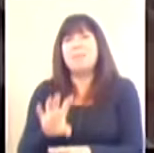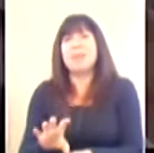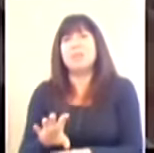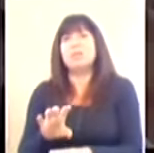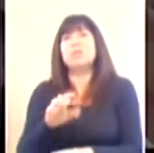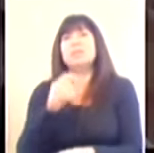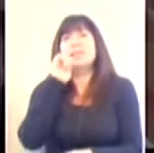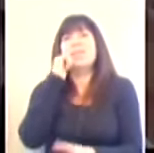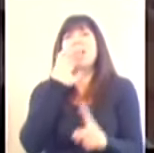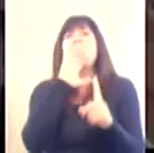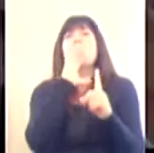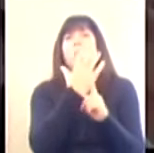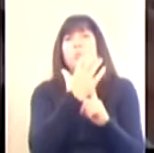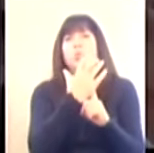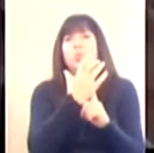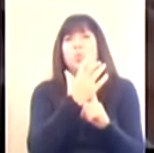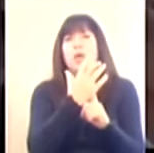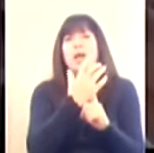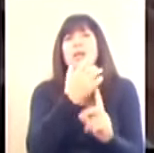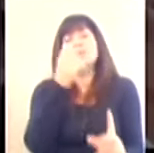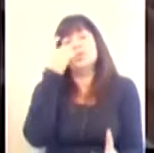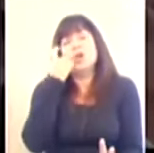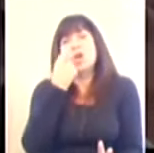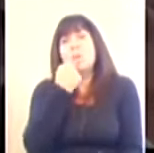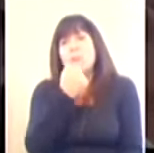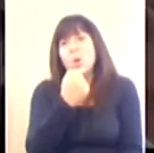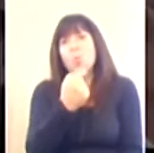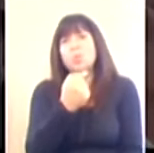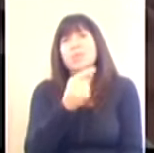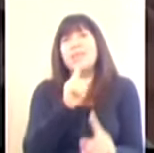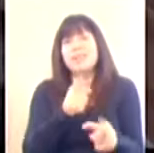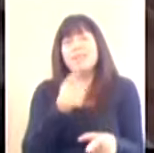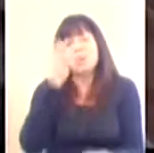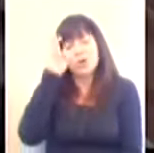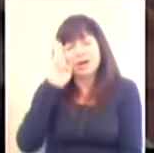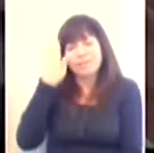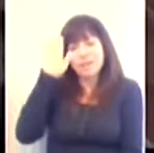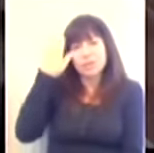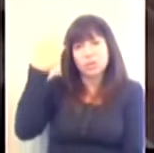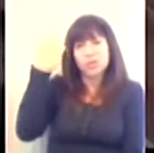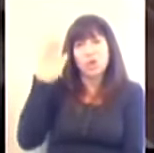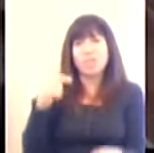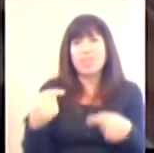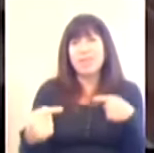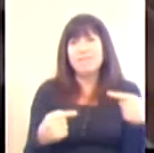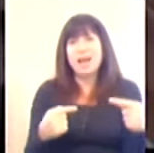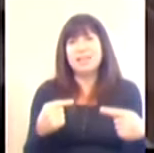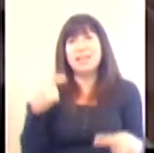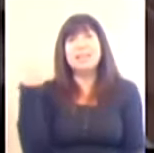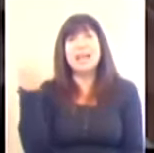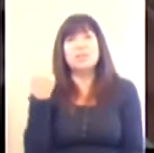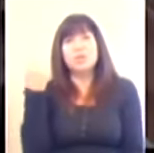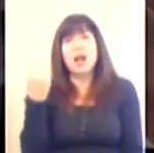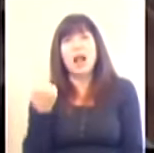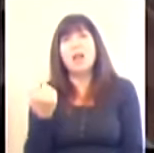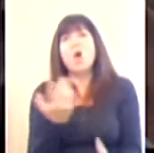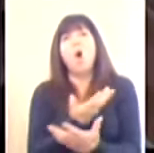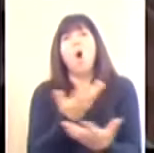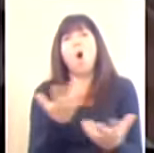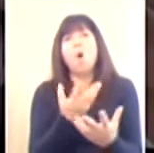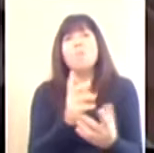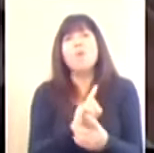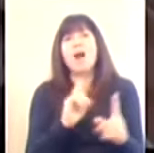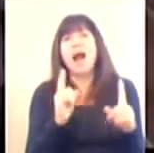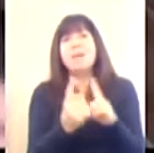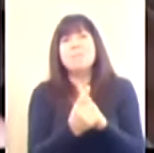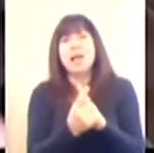culturales. Entonces yo creo que la pregunta que nosotros tenemos que hacer en los debates nacionales es: ¿cómo vamos a cambiar para